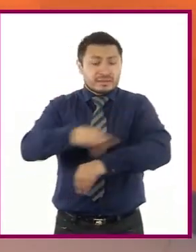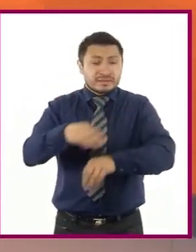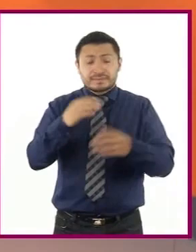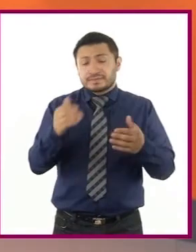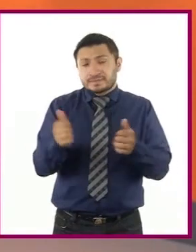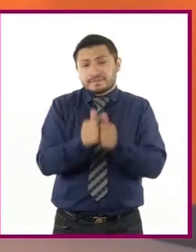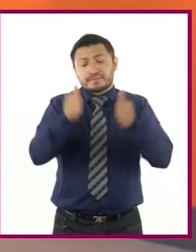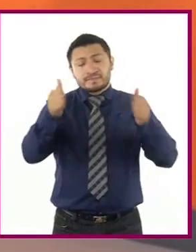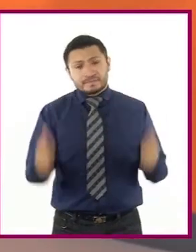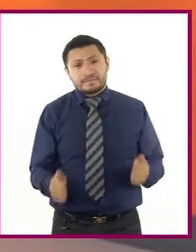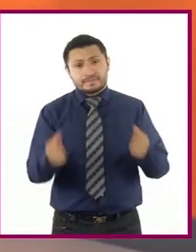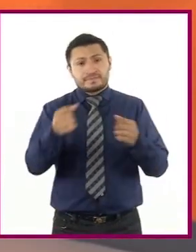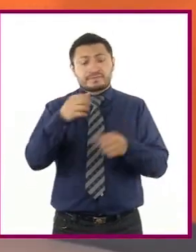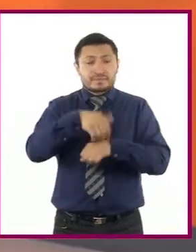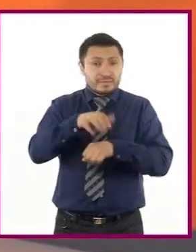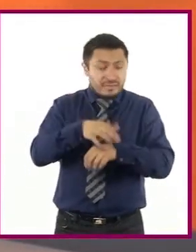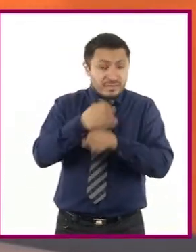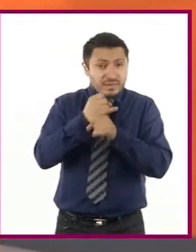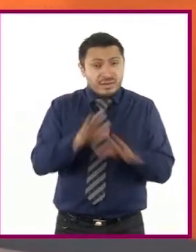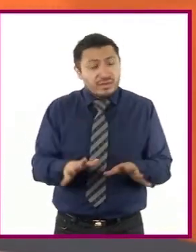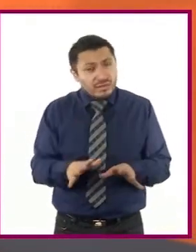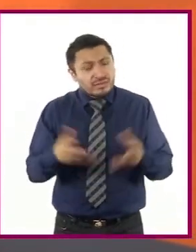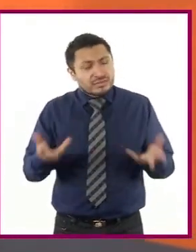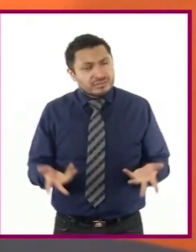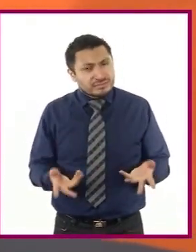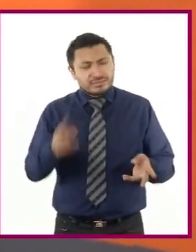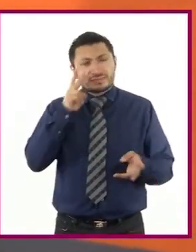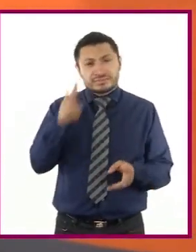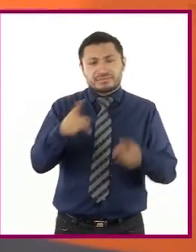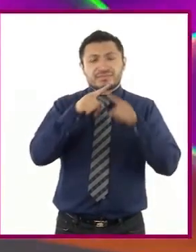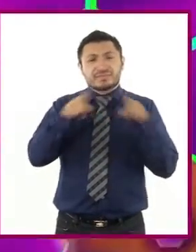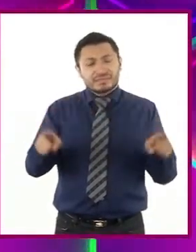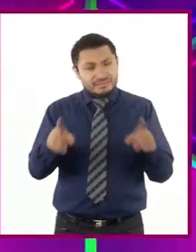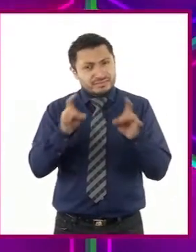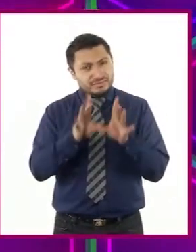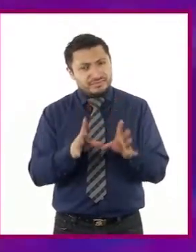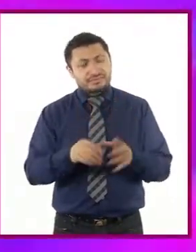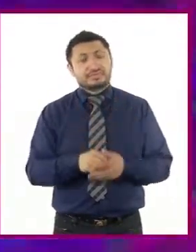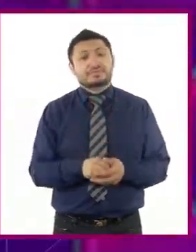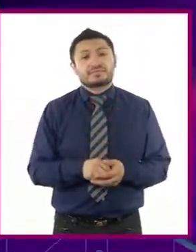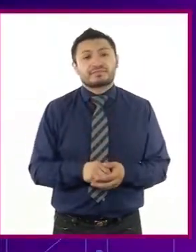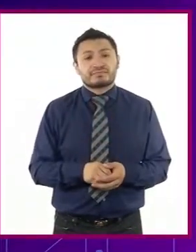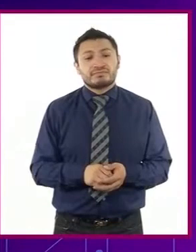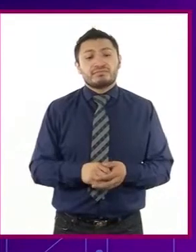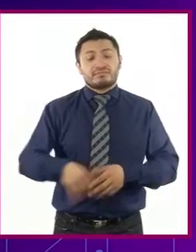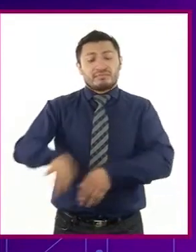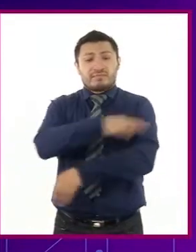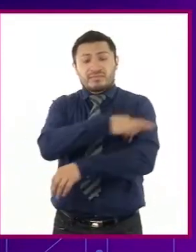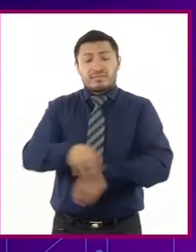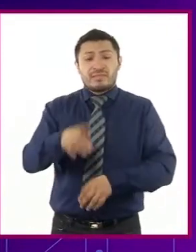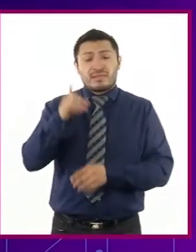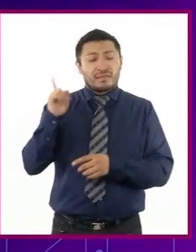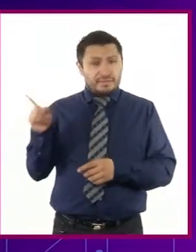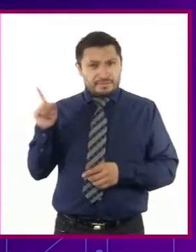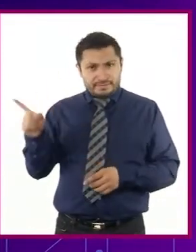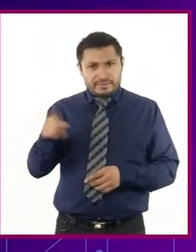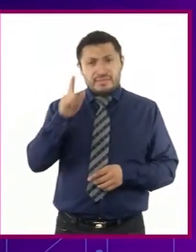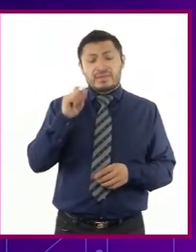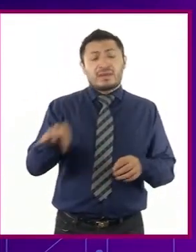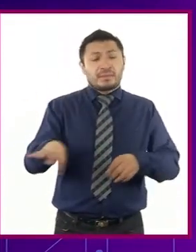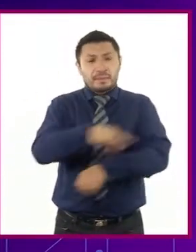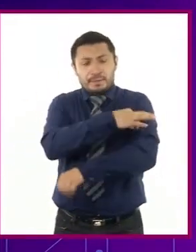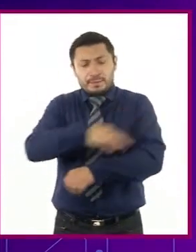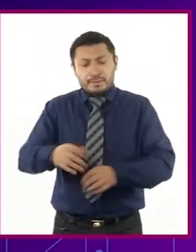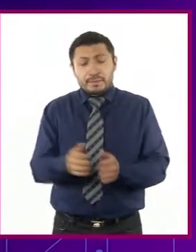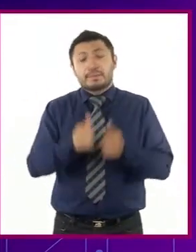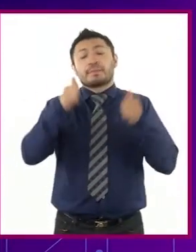separación de los datos de un conjunto? Veamos otra situación para mostrarlo. Las medidas de dispersión miden la separación